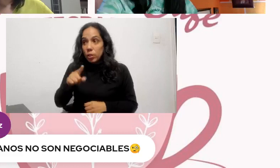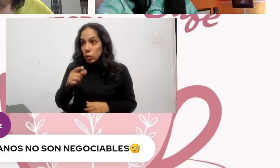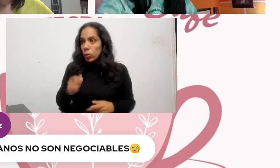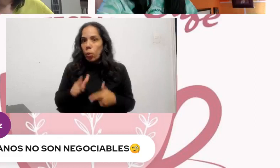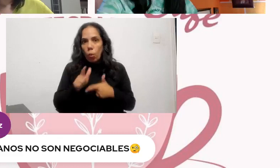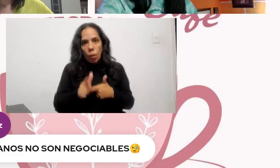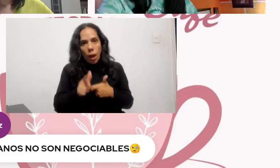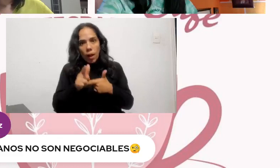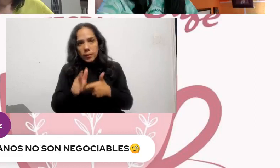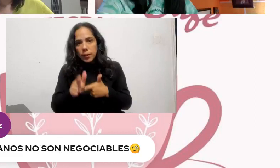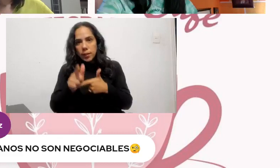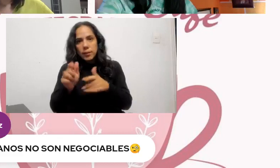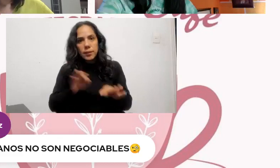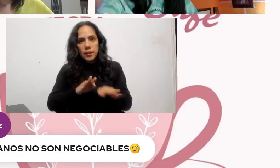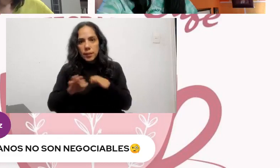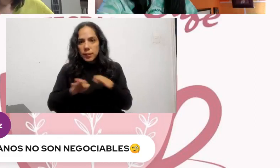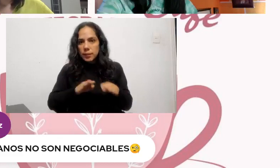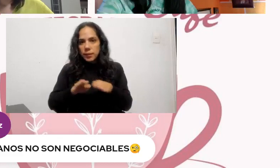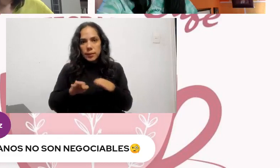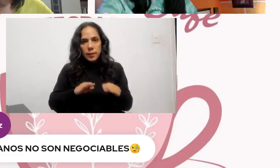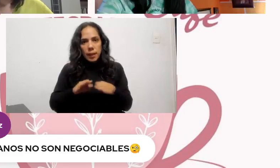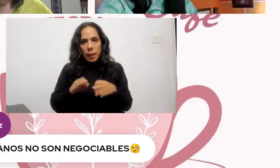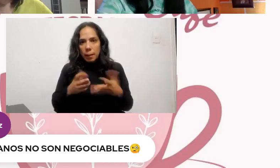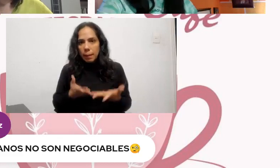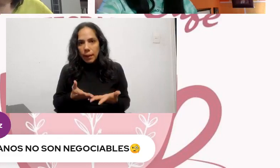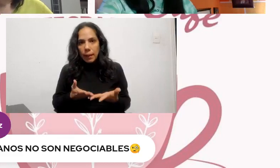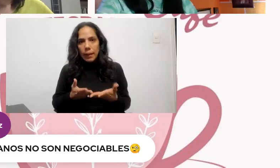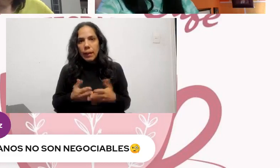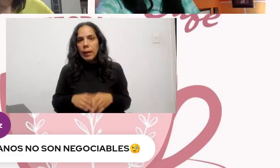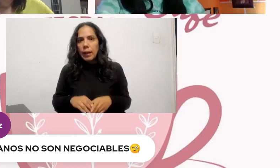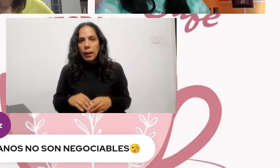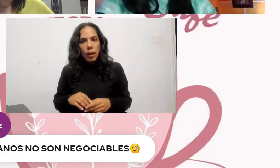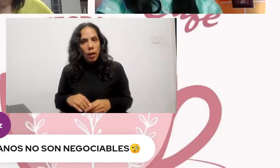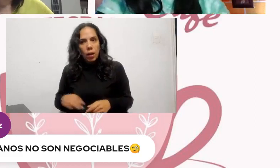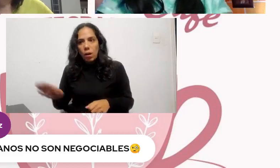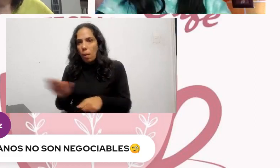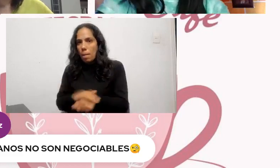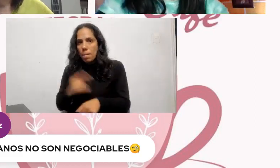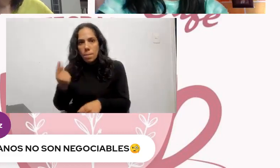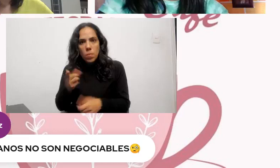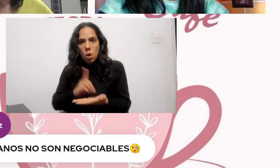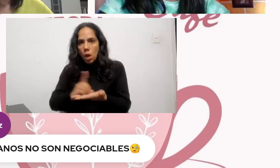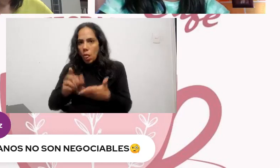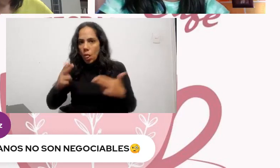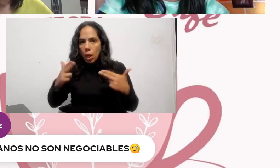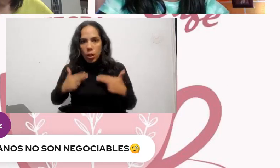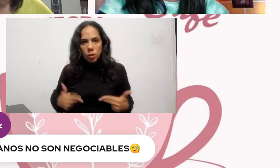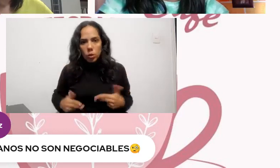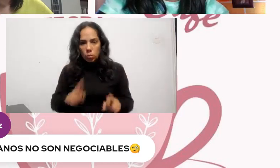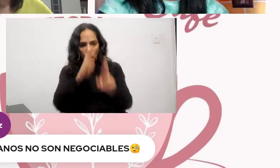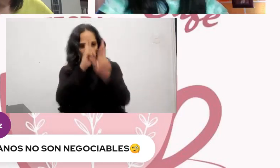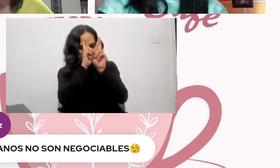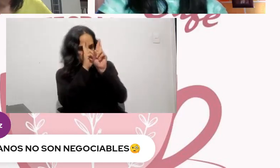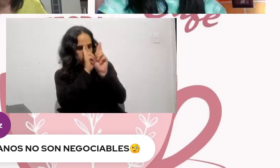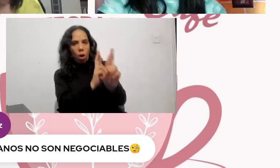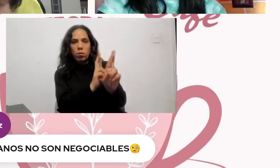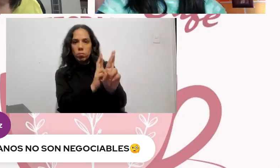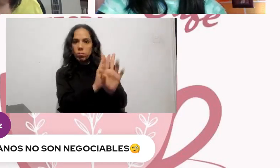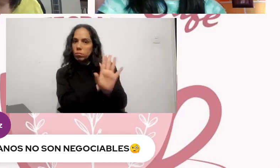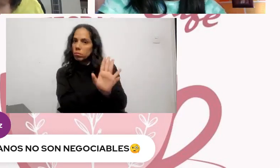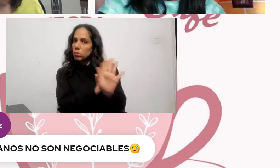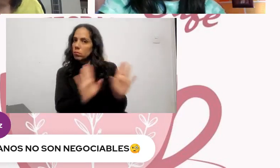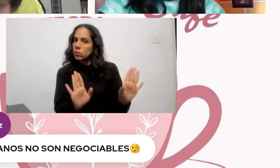estás dando oportunidad a ningún tipo de negociación porque no hay negociación. Pues